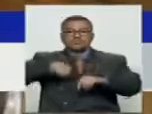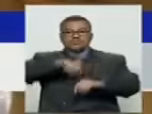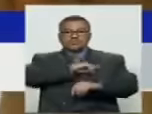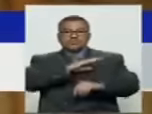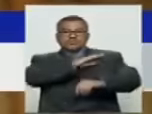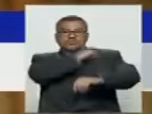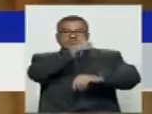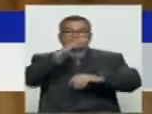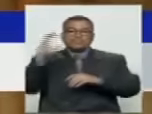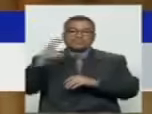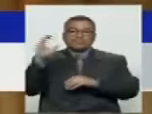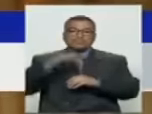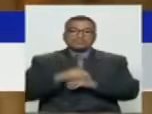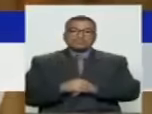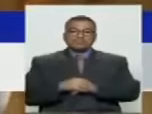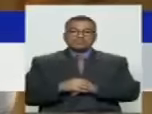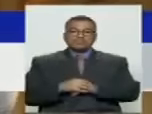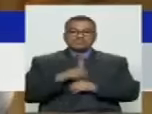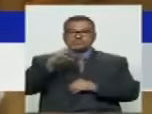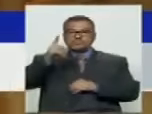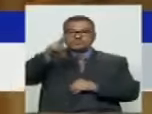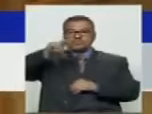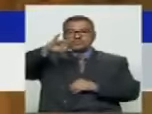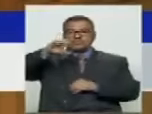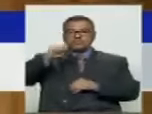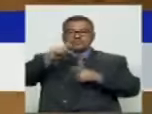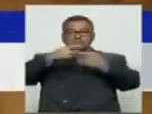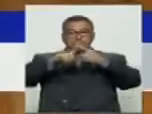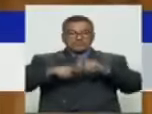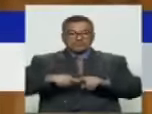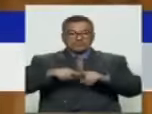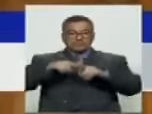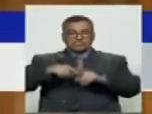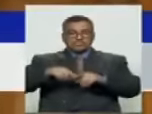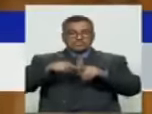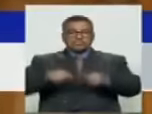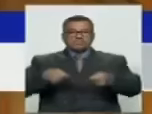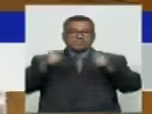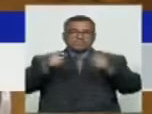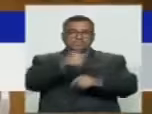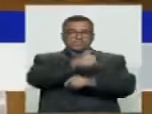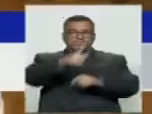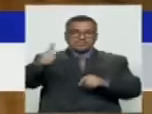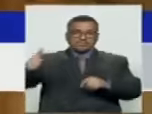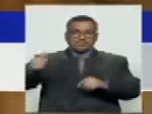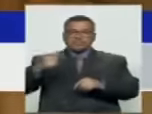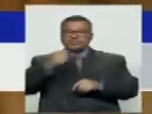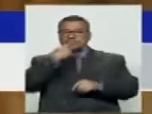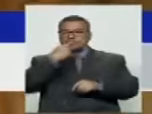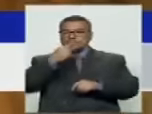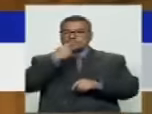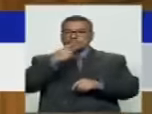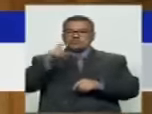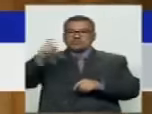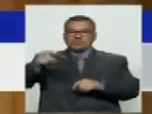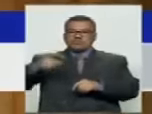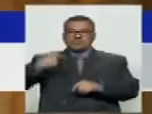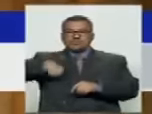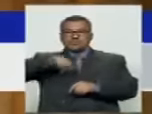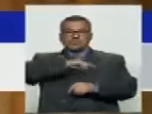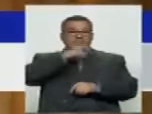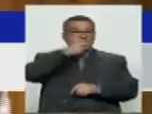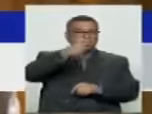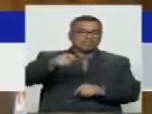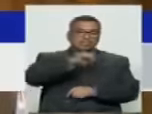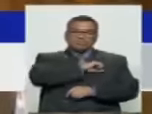gobierno en la ciudad de Caracas. Y Darío Vivas contabilizaba desde la sábana hasta cada uno de los medicamentos que necesitaba nuestro pueblo. No